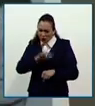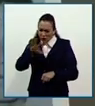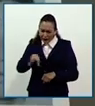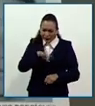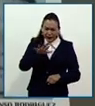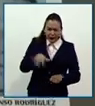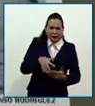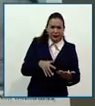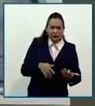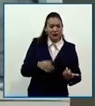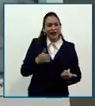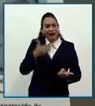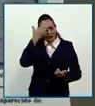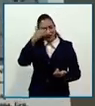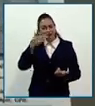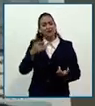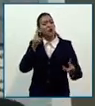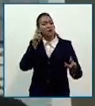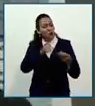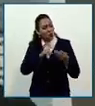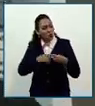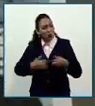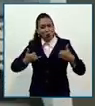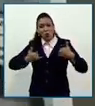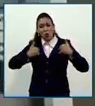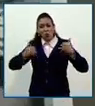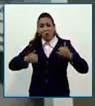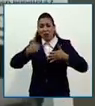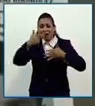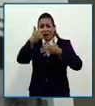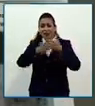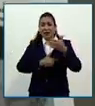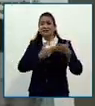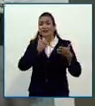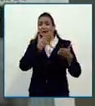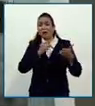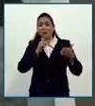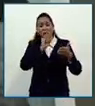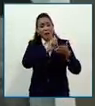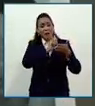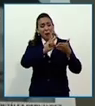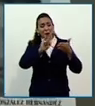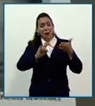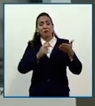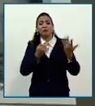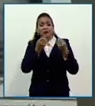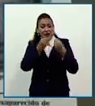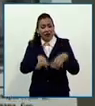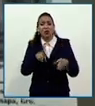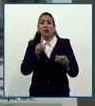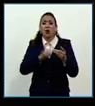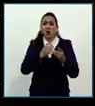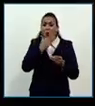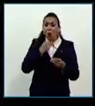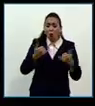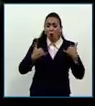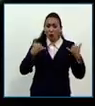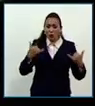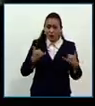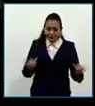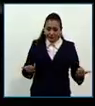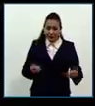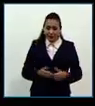seguir hasta esclarecer la suerte y el paradero de todas las personas desaparecidas. Por su parte, la Oficina en México del Alto